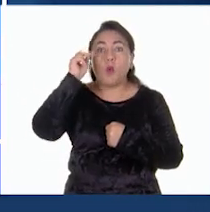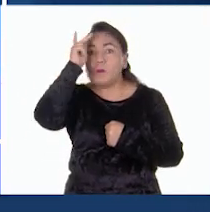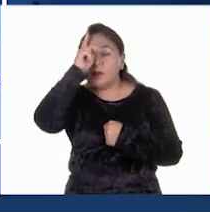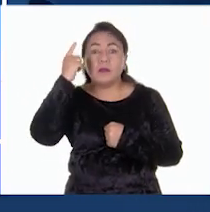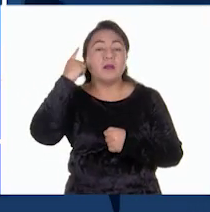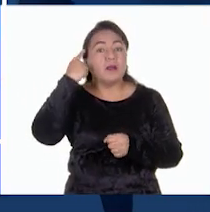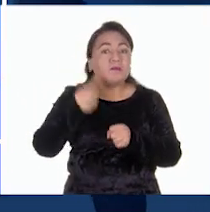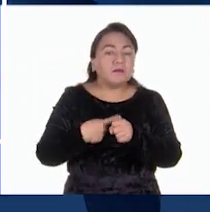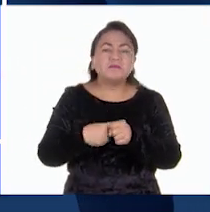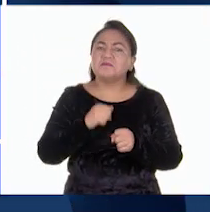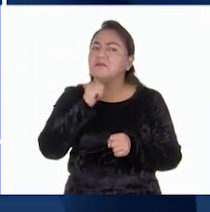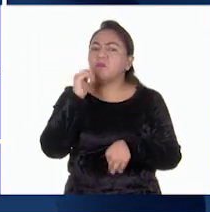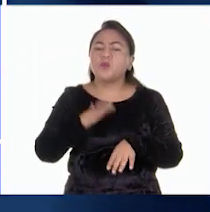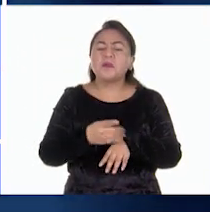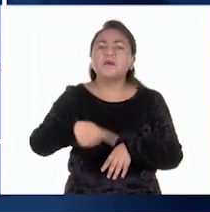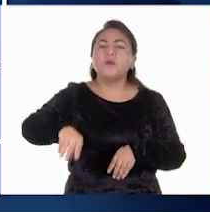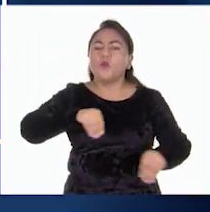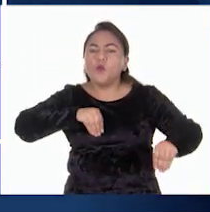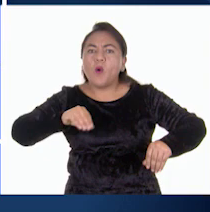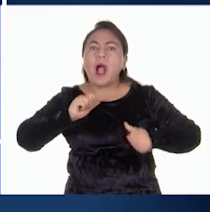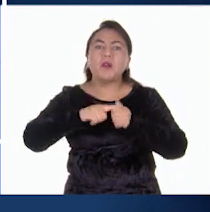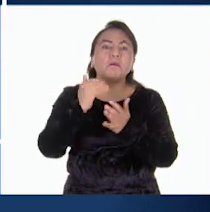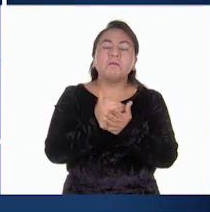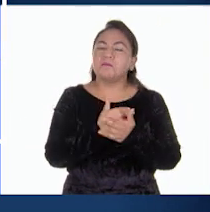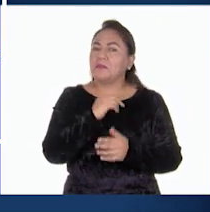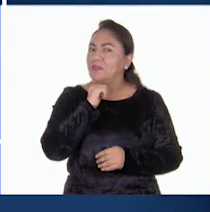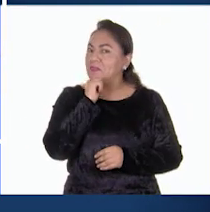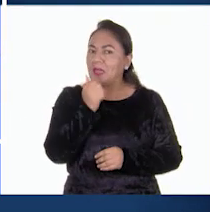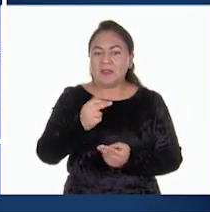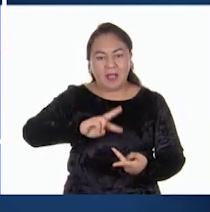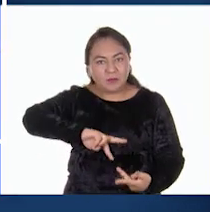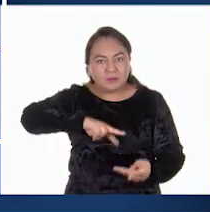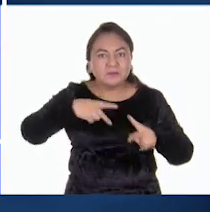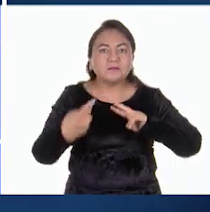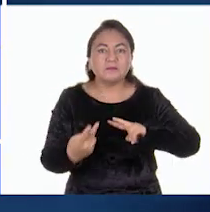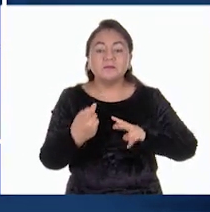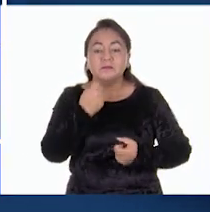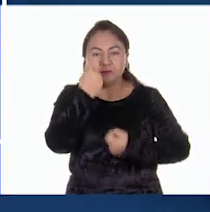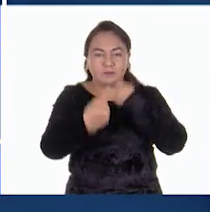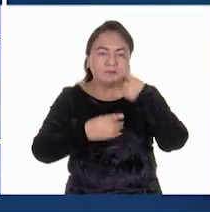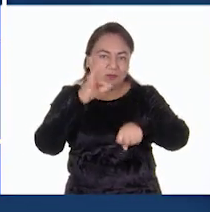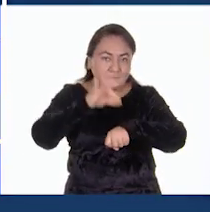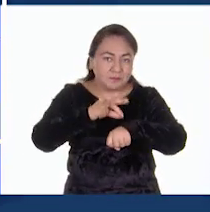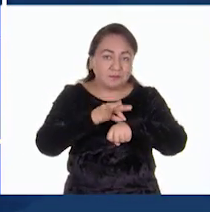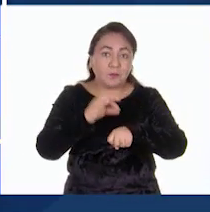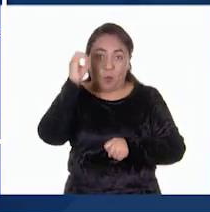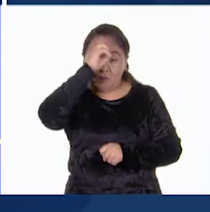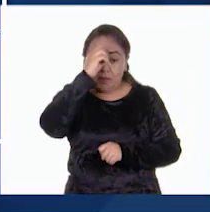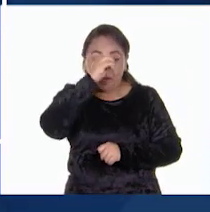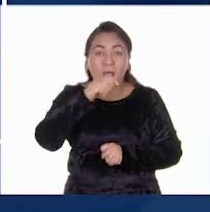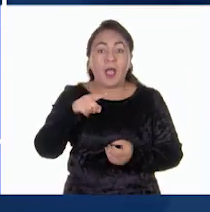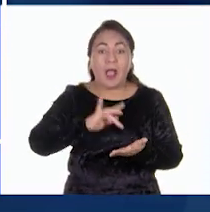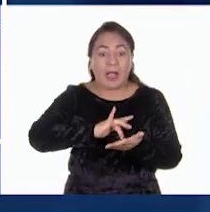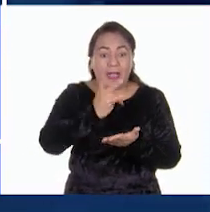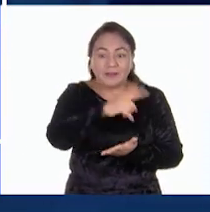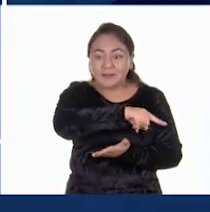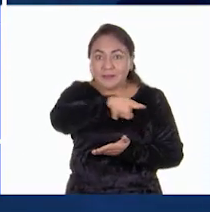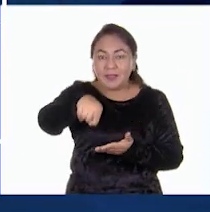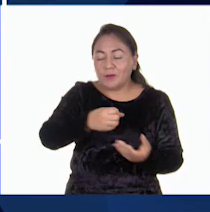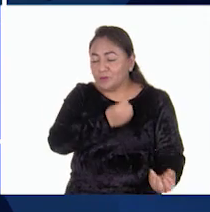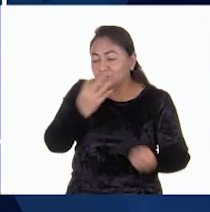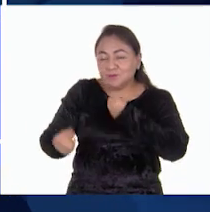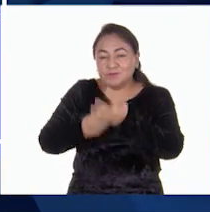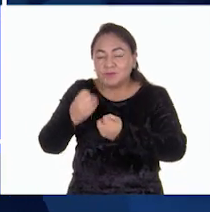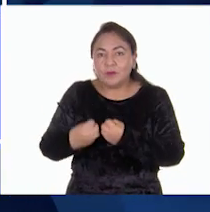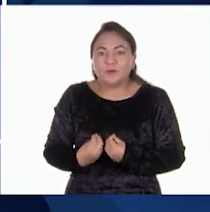no cohíbe ni trastorna sus movimientos. Por el contrario, algunos médicos opinan que contribuye al desarrollo armonioso